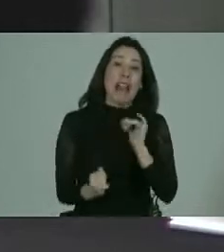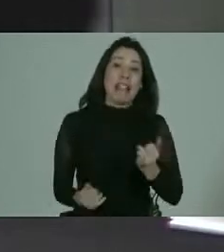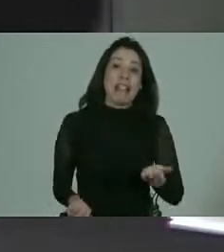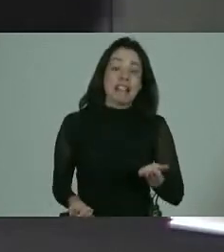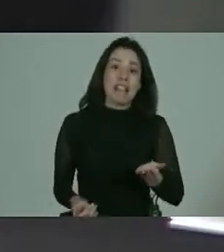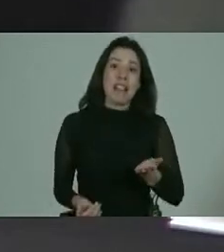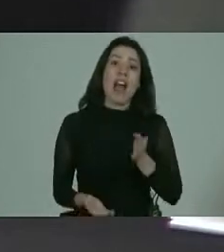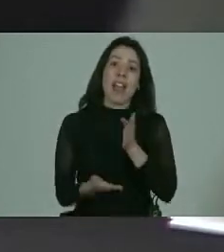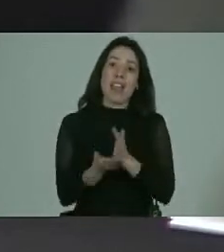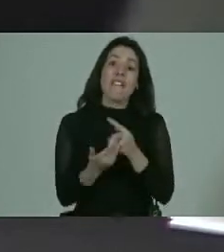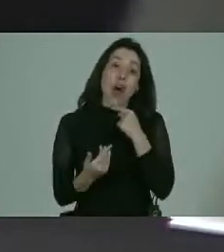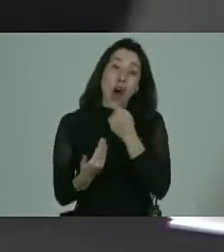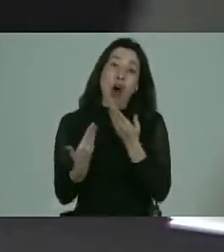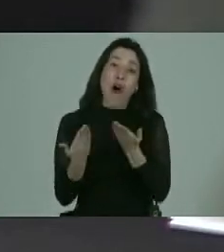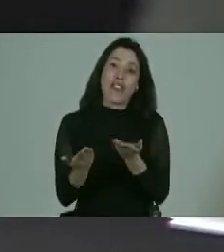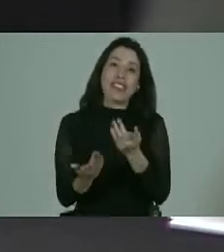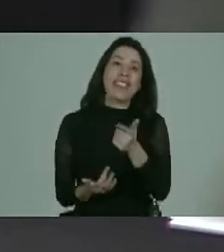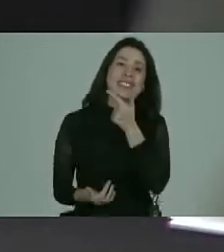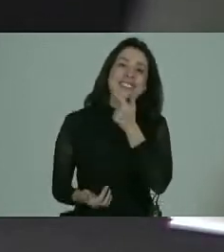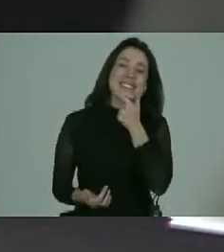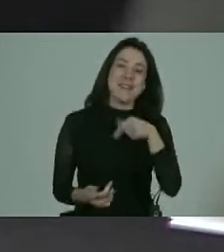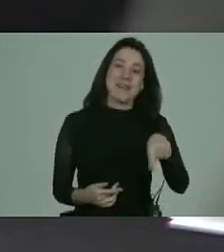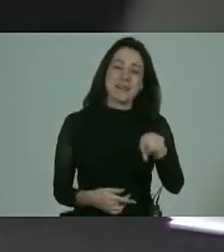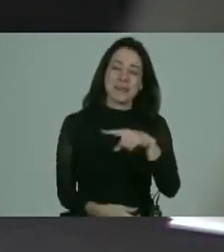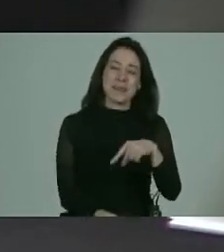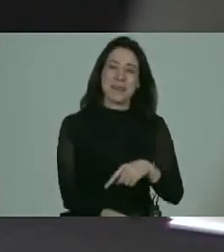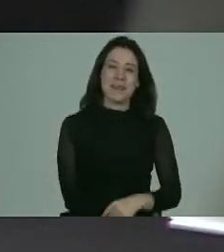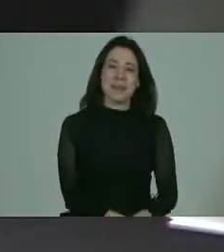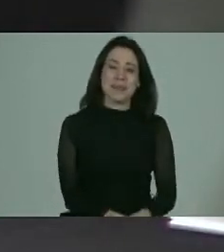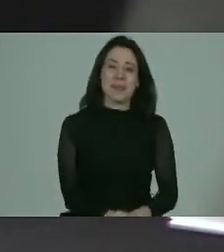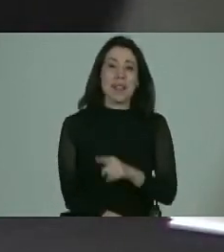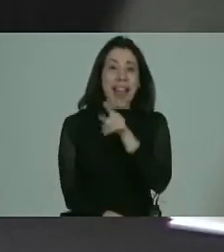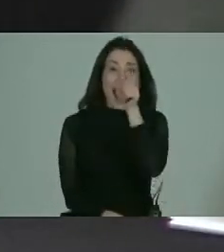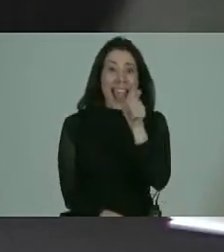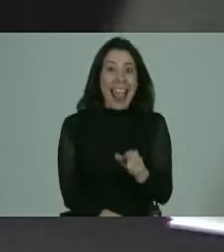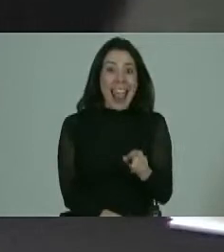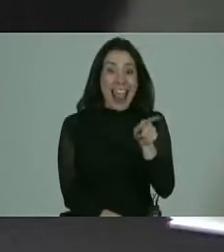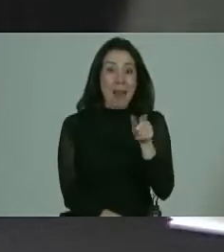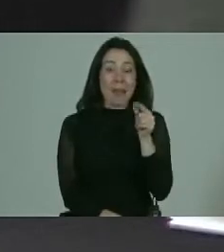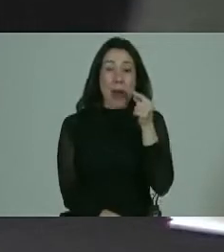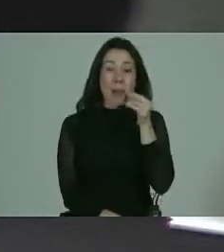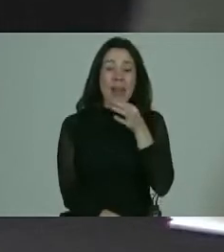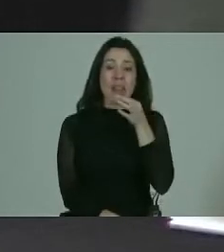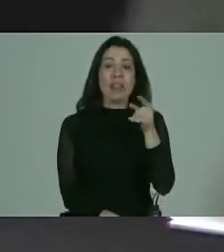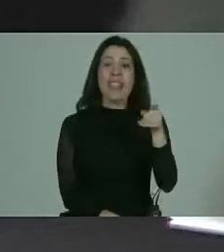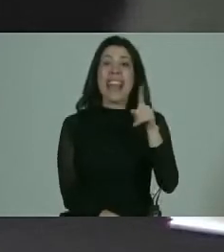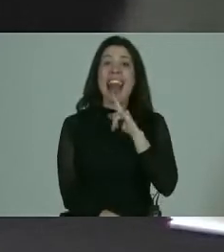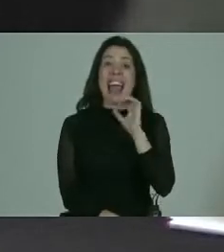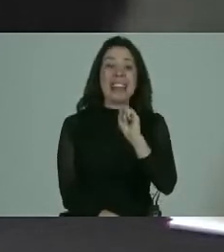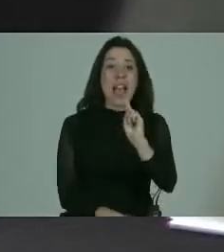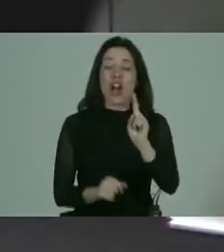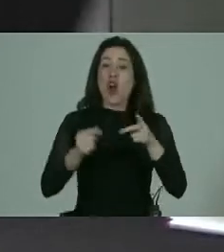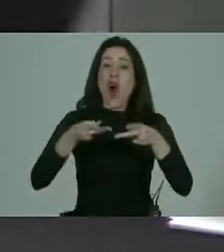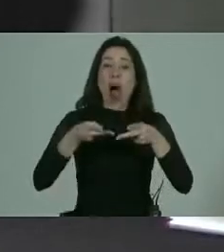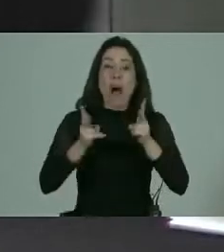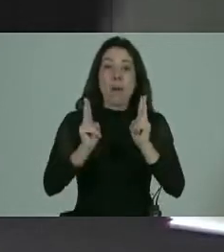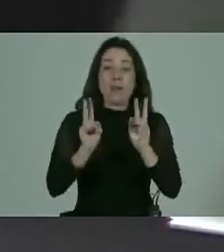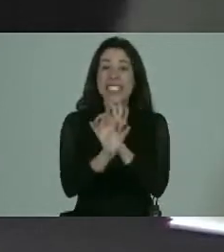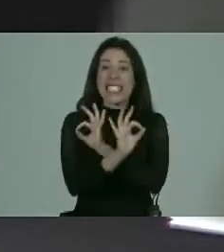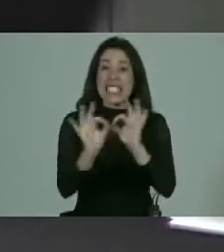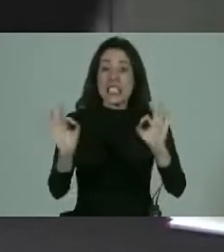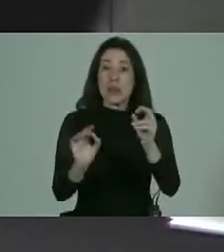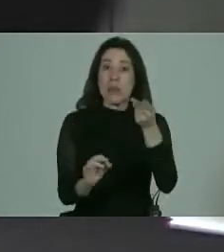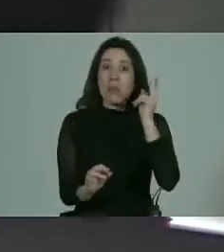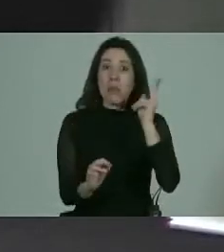debería ser lo que él dice es que no le permite bajo ningún punto